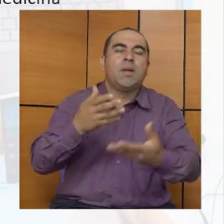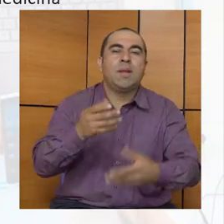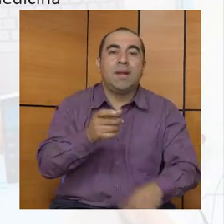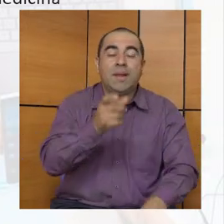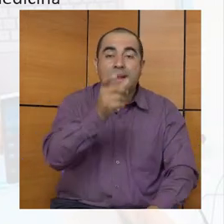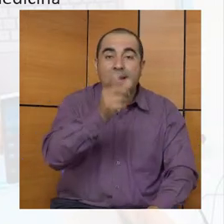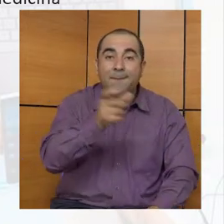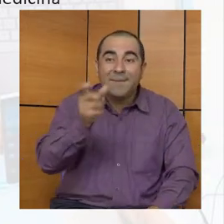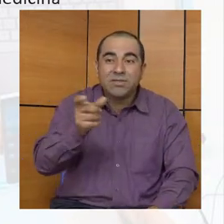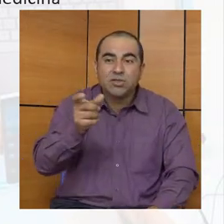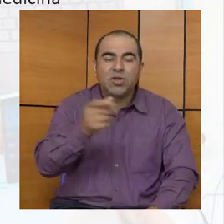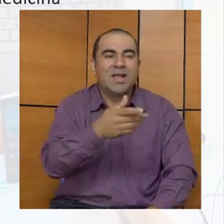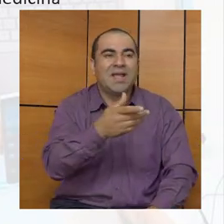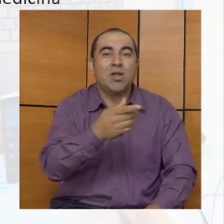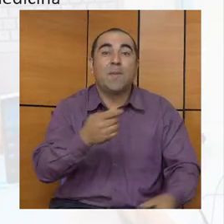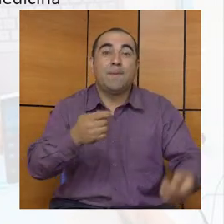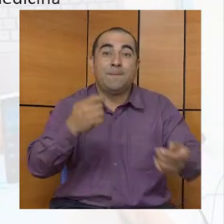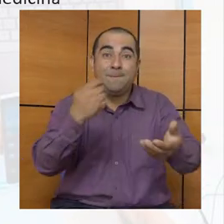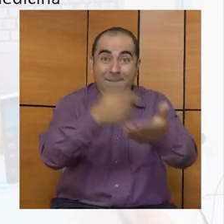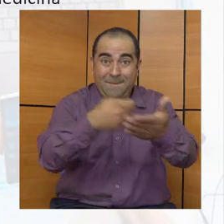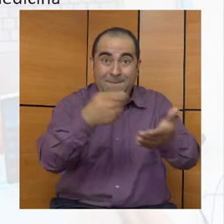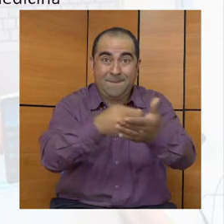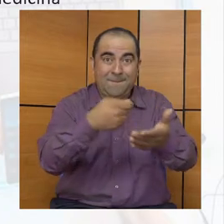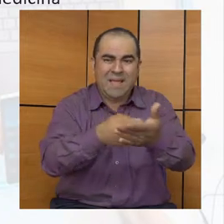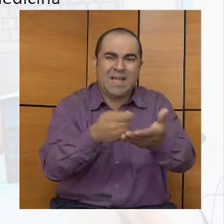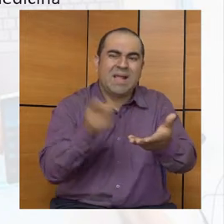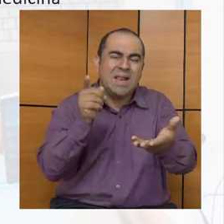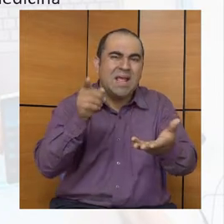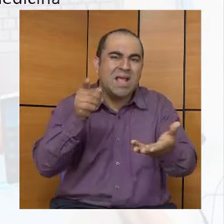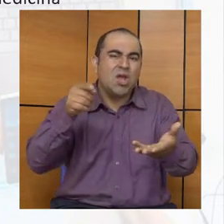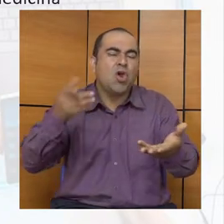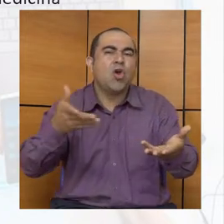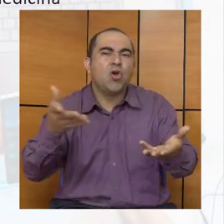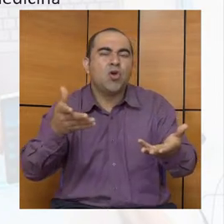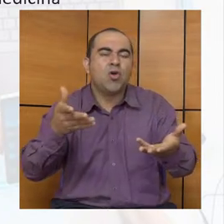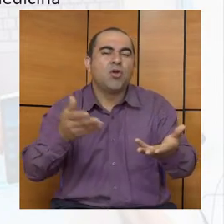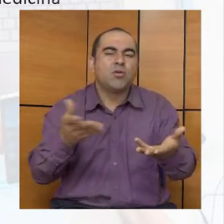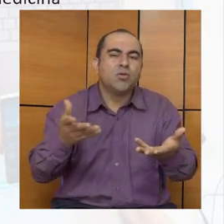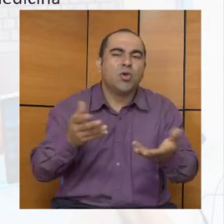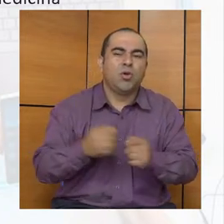del consumidor y más concretamente del comportamiento del consumidor TIC.